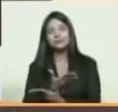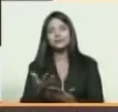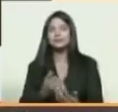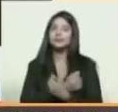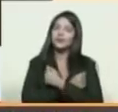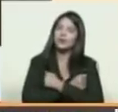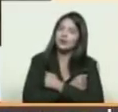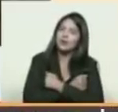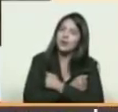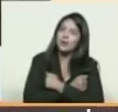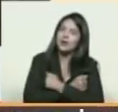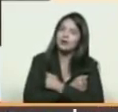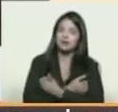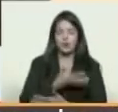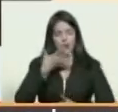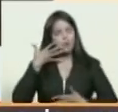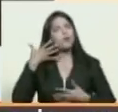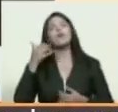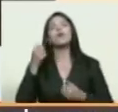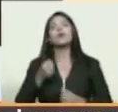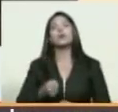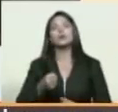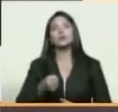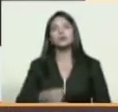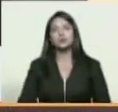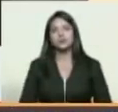abrazo de orgullo, de admiración